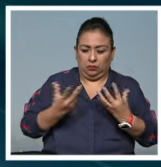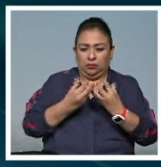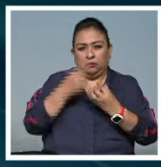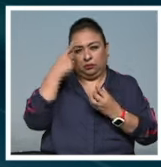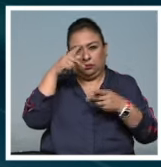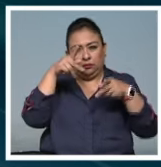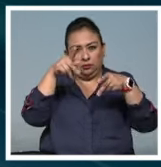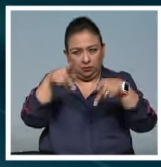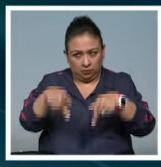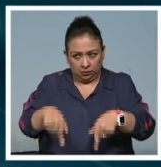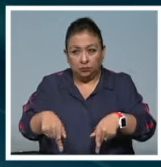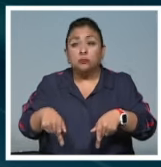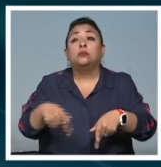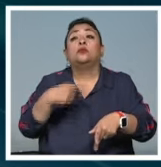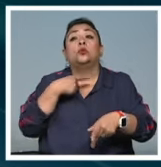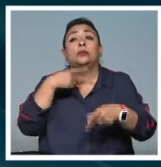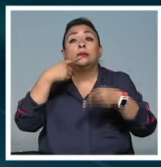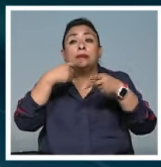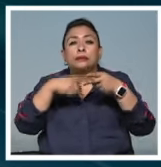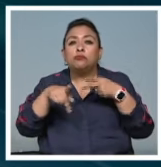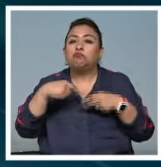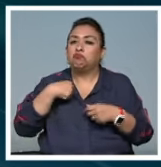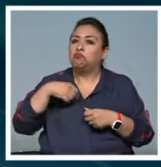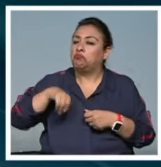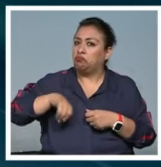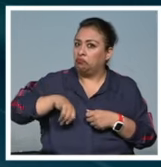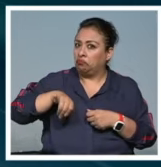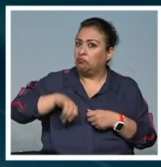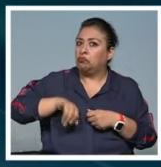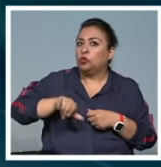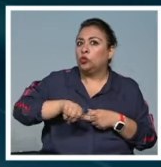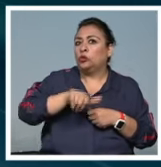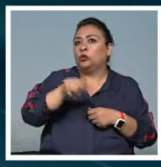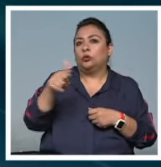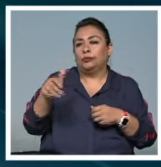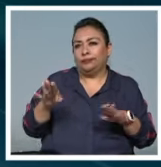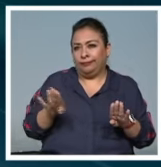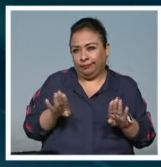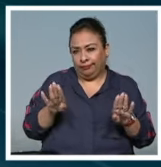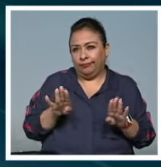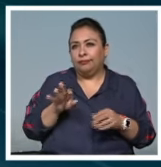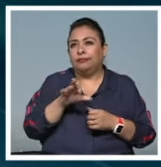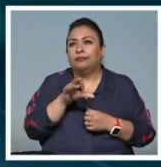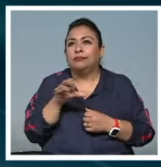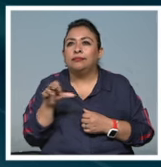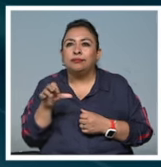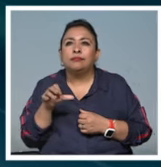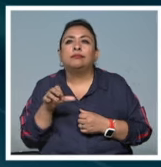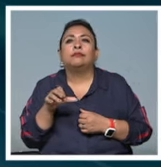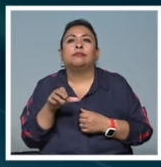su entierro, comencé a interesarme en otros aspectos derivados